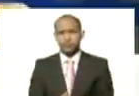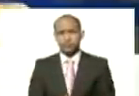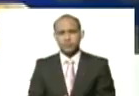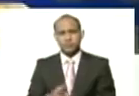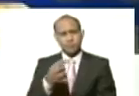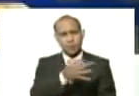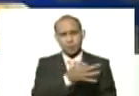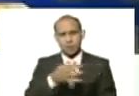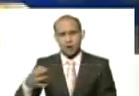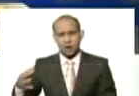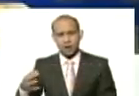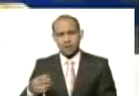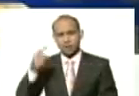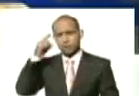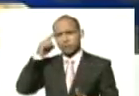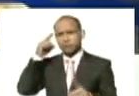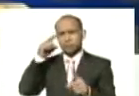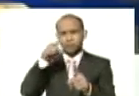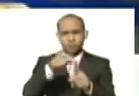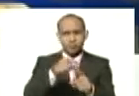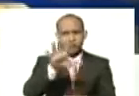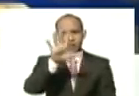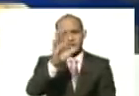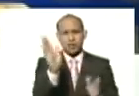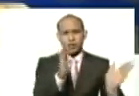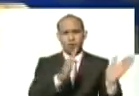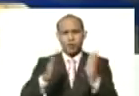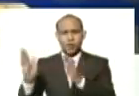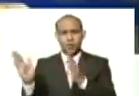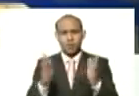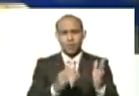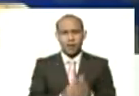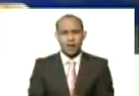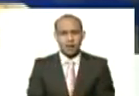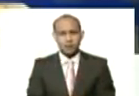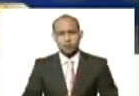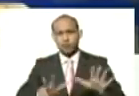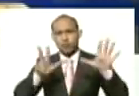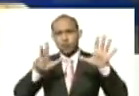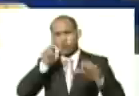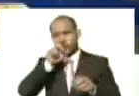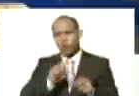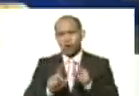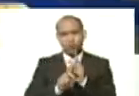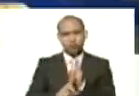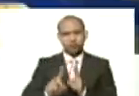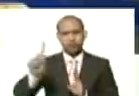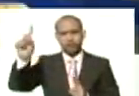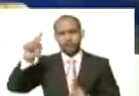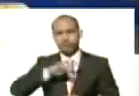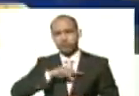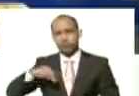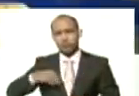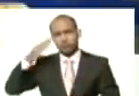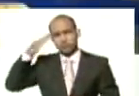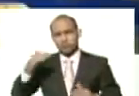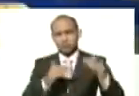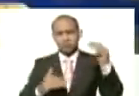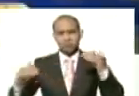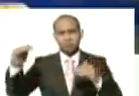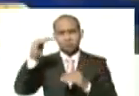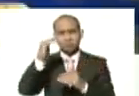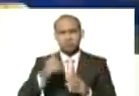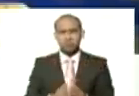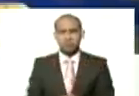acertado haber colocado el 5 de marzo a los 8 años de la partida física de nuestro comandante como el inicio del